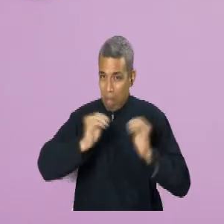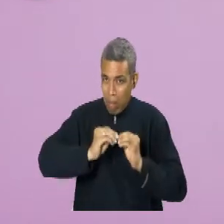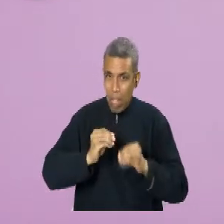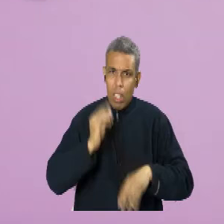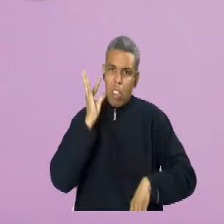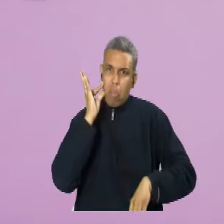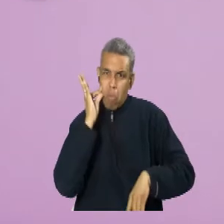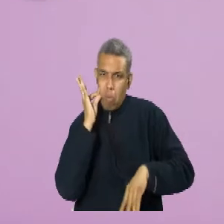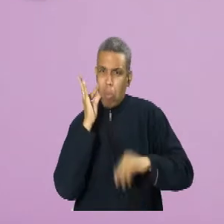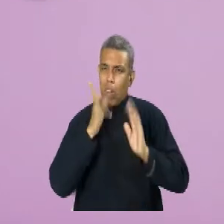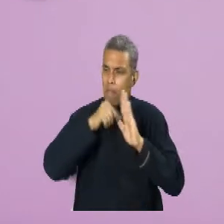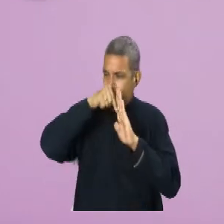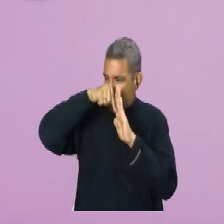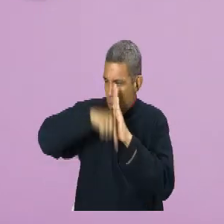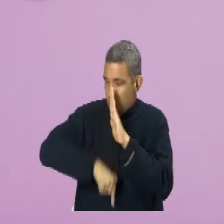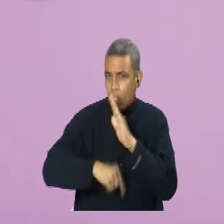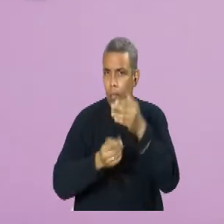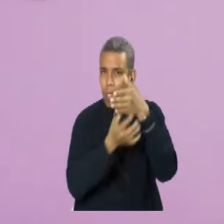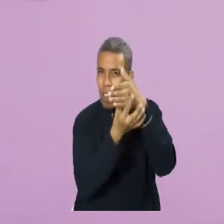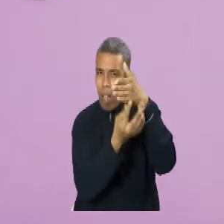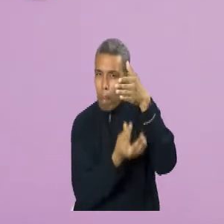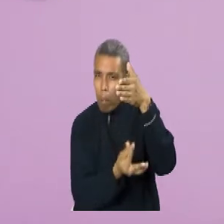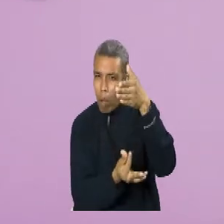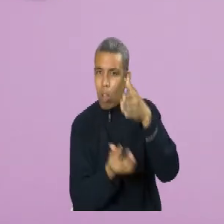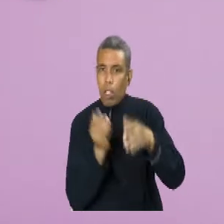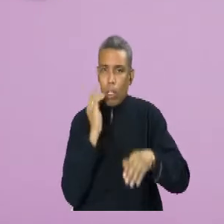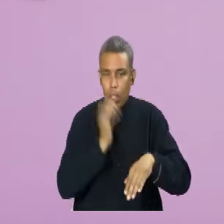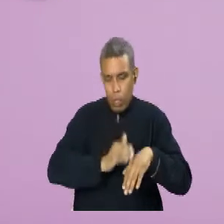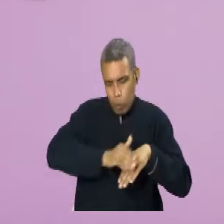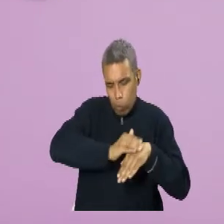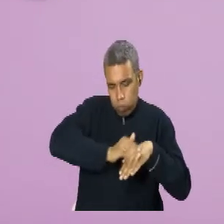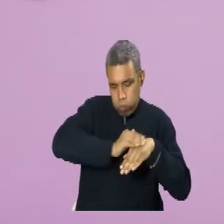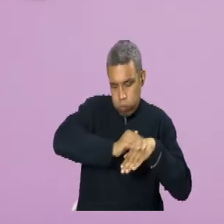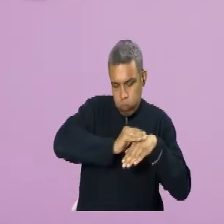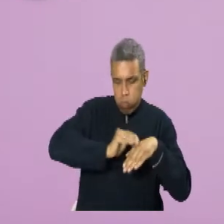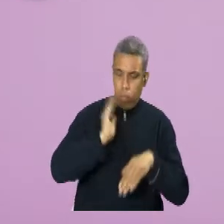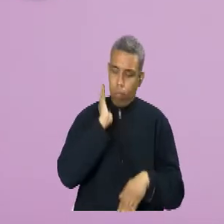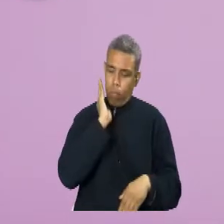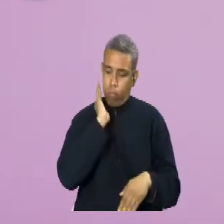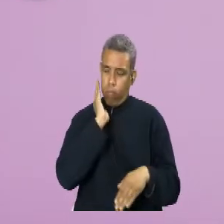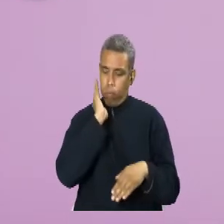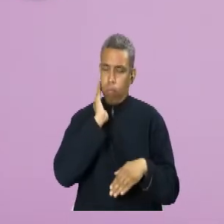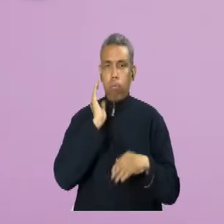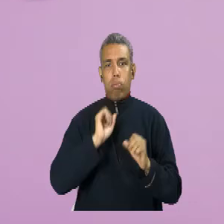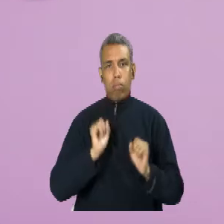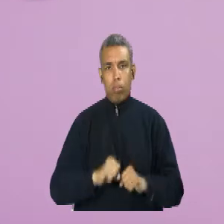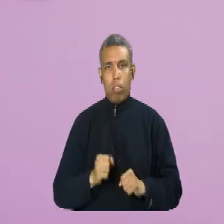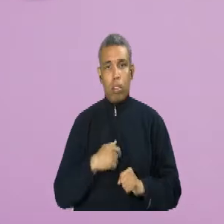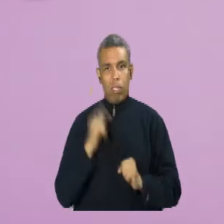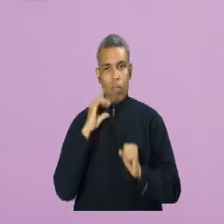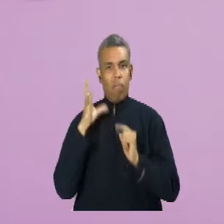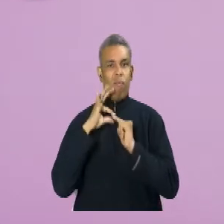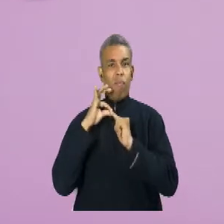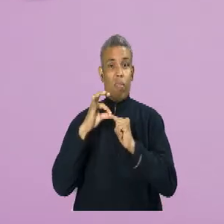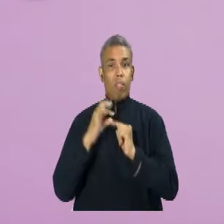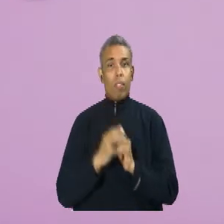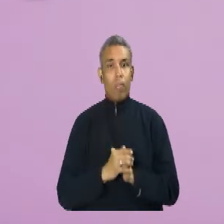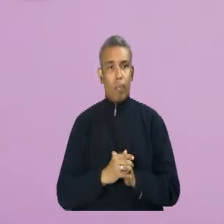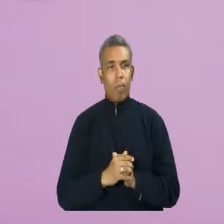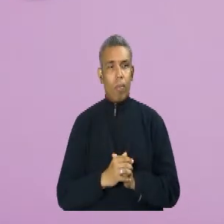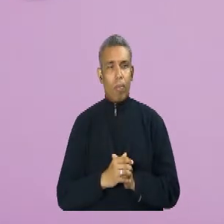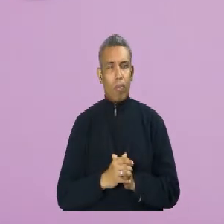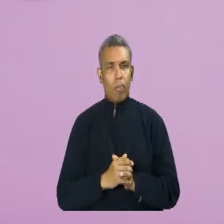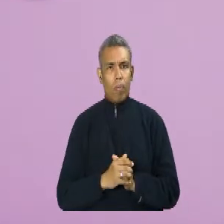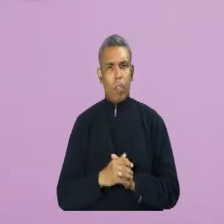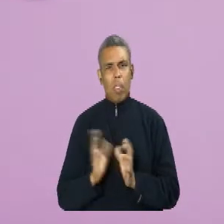piel y aplicamos unos aceites, una veloterapia, y ponemos unas pindas especiales que son unos comprimidos de